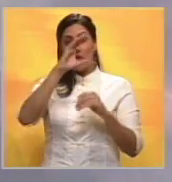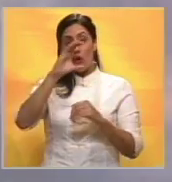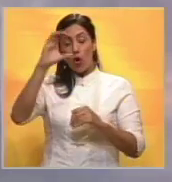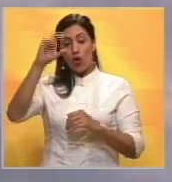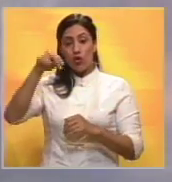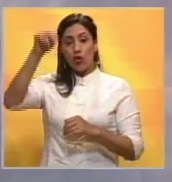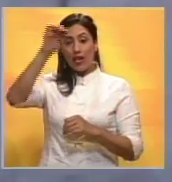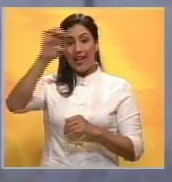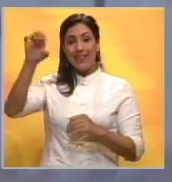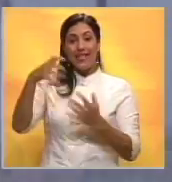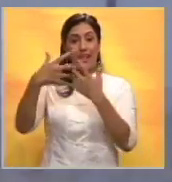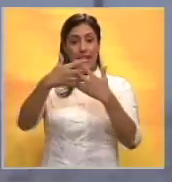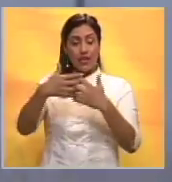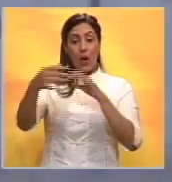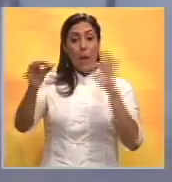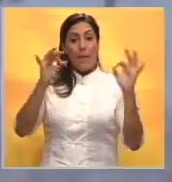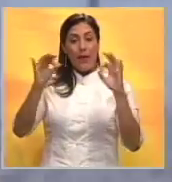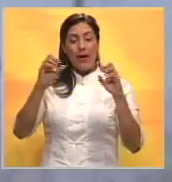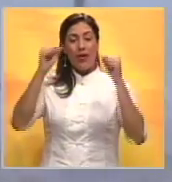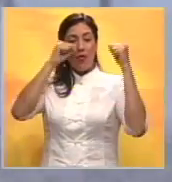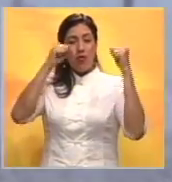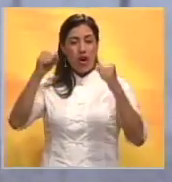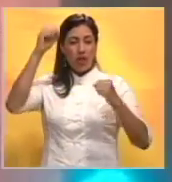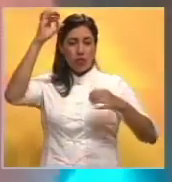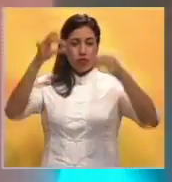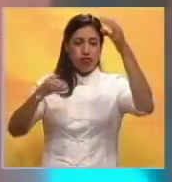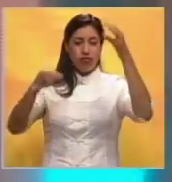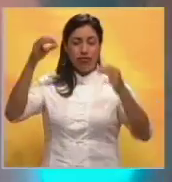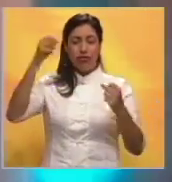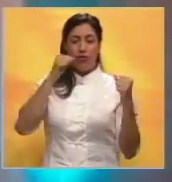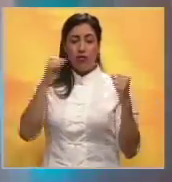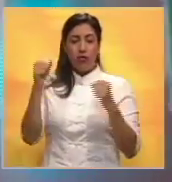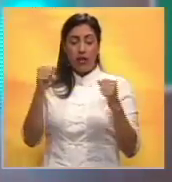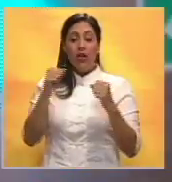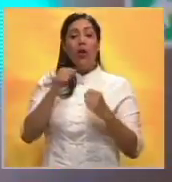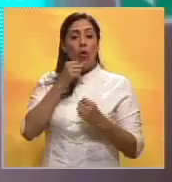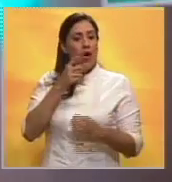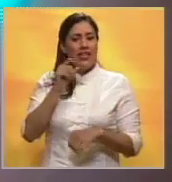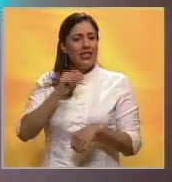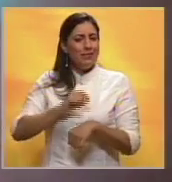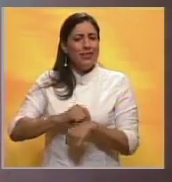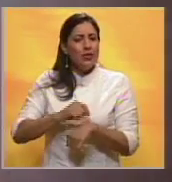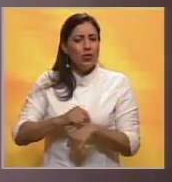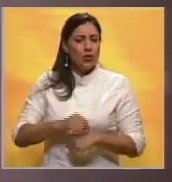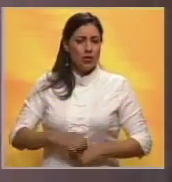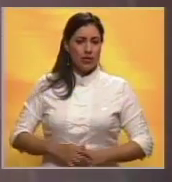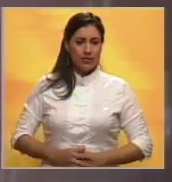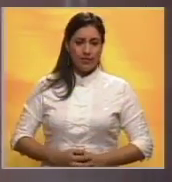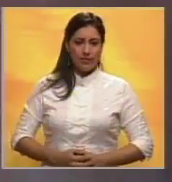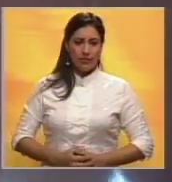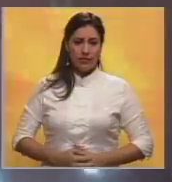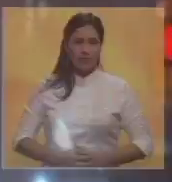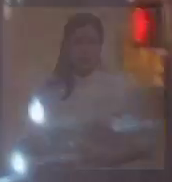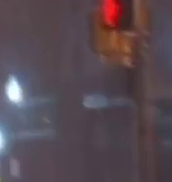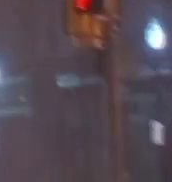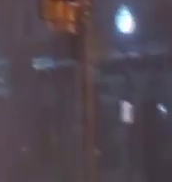noroeste de Estados Unidos preparada para intensa tormenta invernal los detalles en tan solo